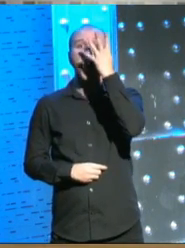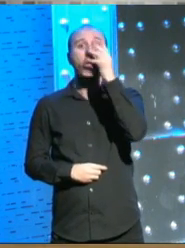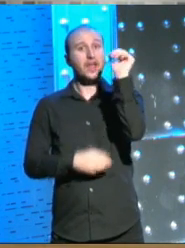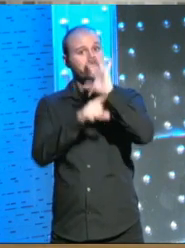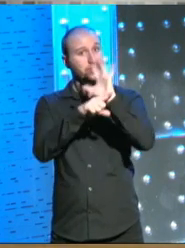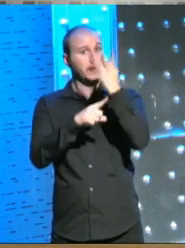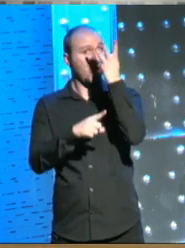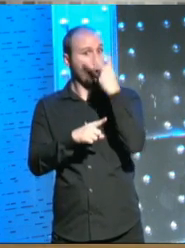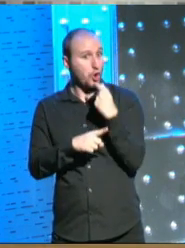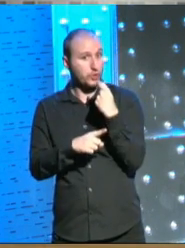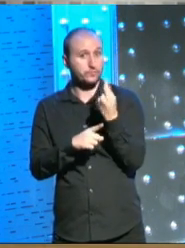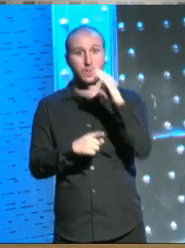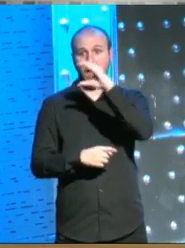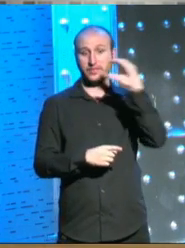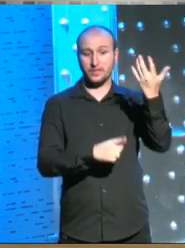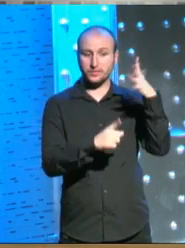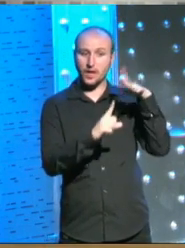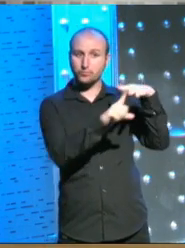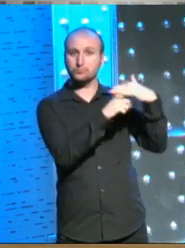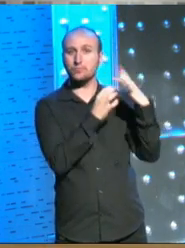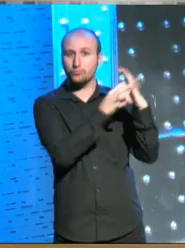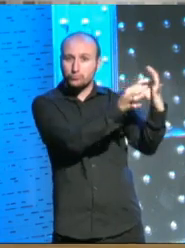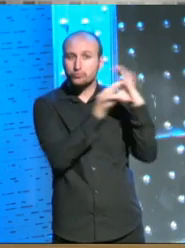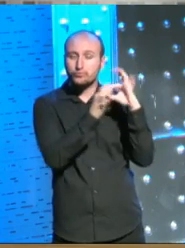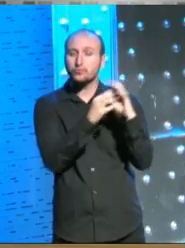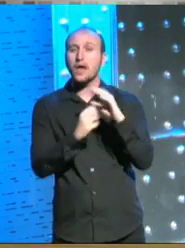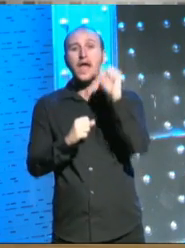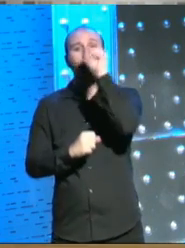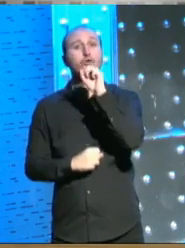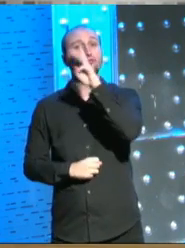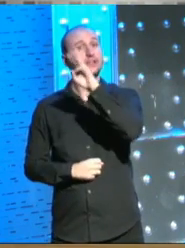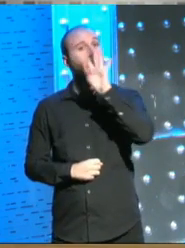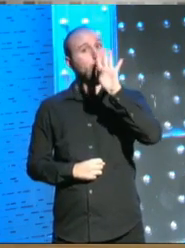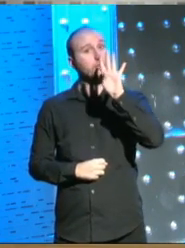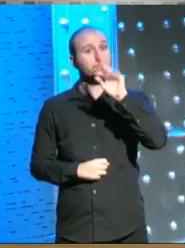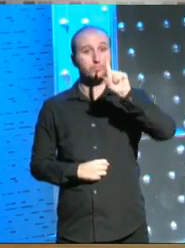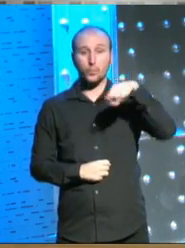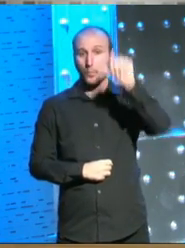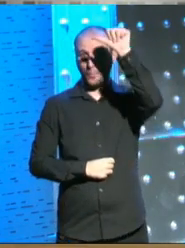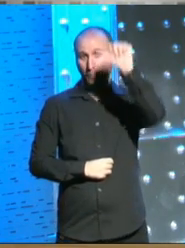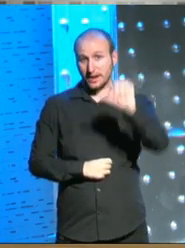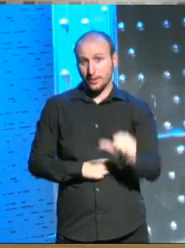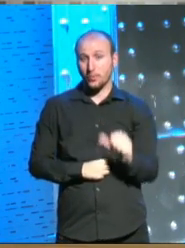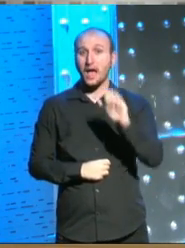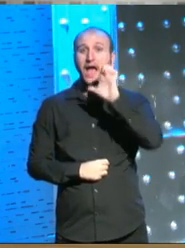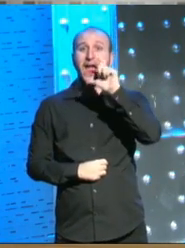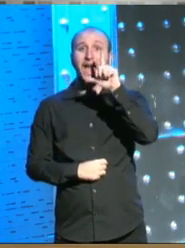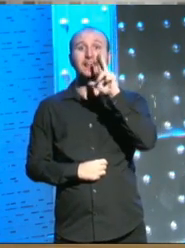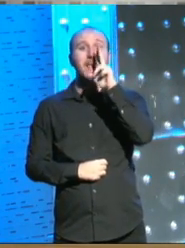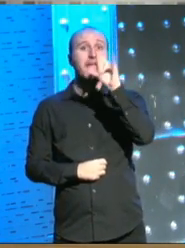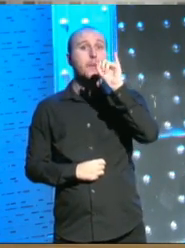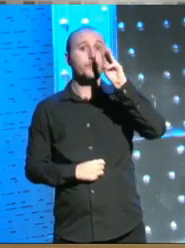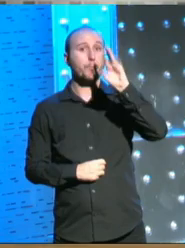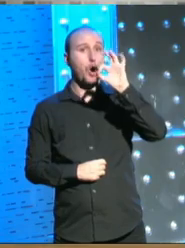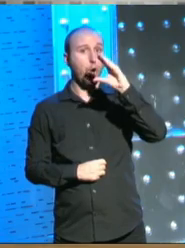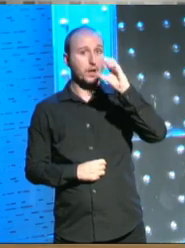ciencia empieza el 32, y el 34 es una película que verán luego, que se llama L'Hippocampe. L'Hippocampe es el